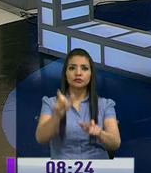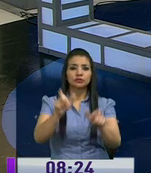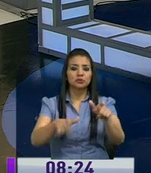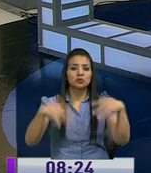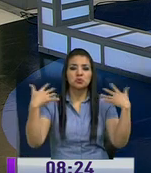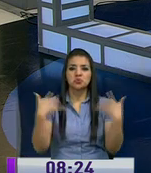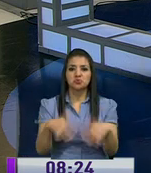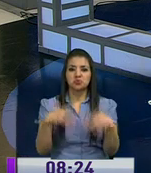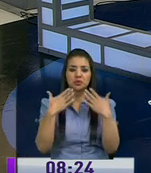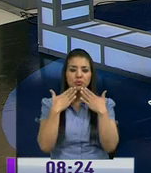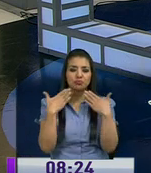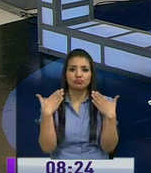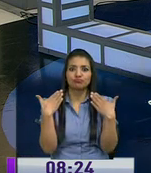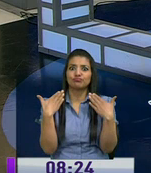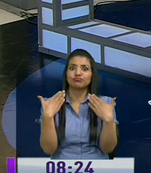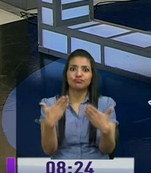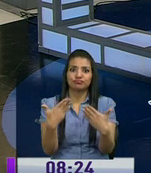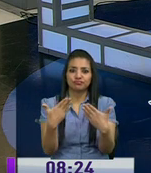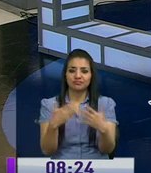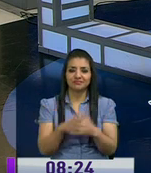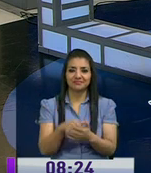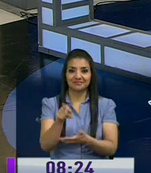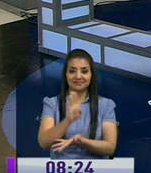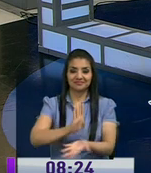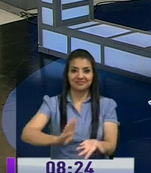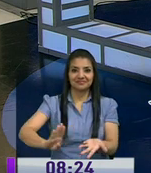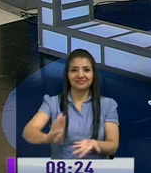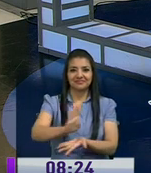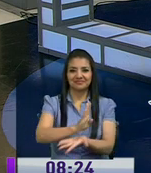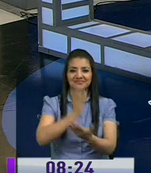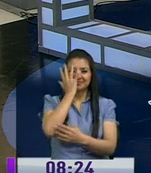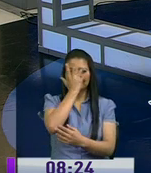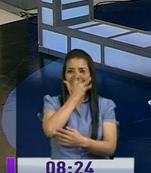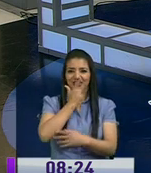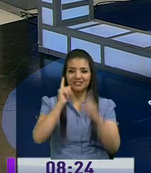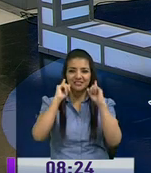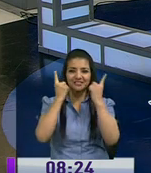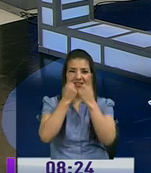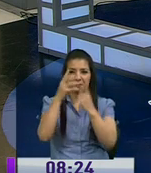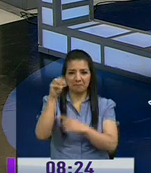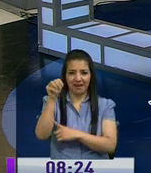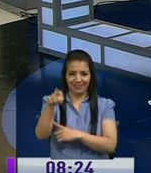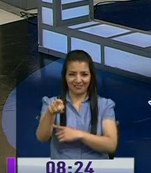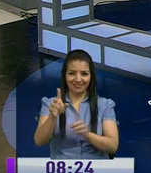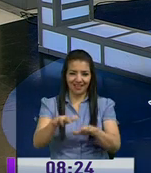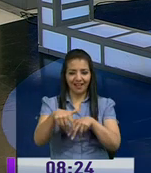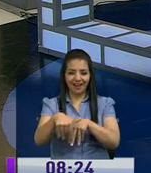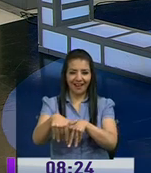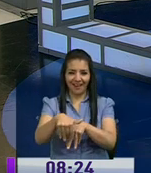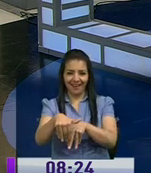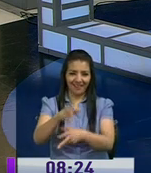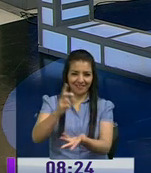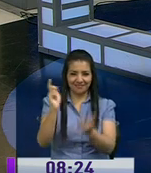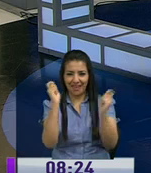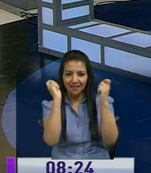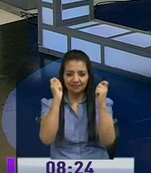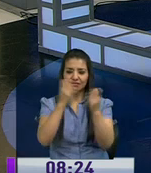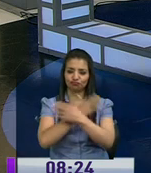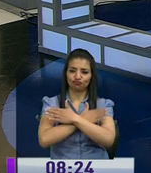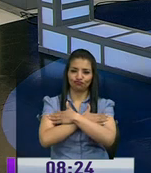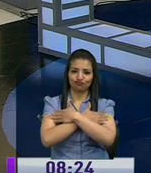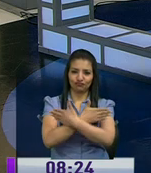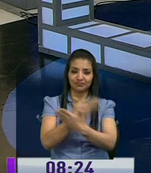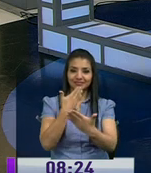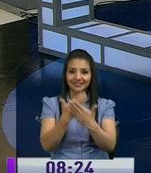de ahí son entrañables. Así que a ese barrio tan querido, donde grabamos este spot, se le mandamos un abrazo de esos grandes y gritar con